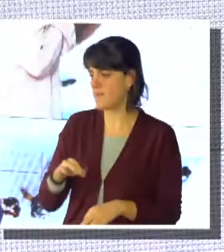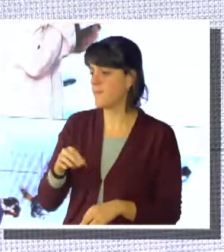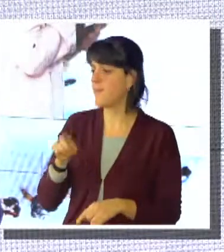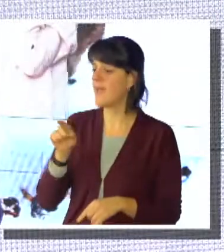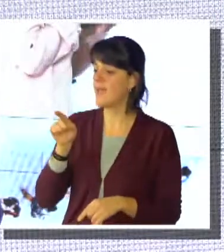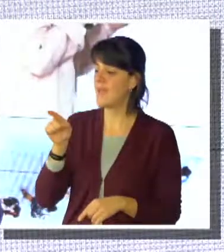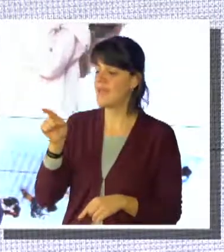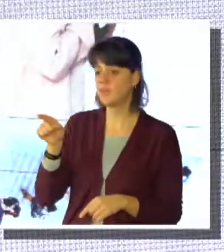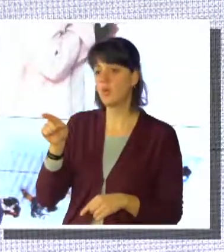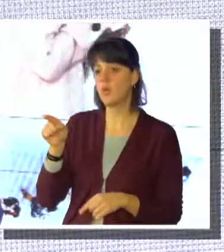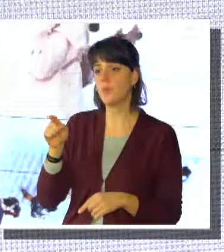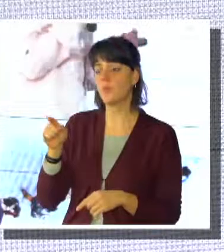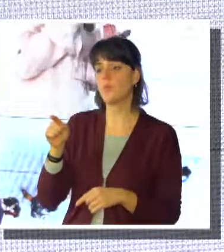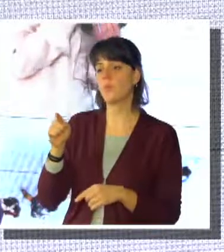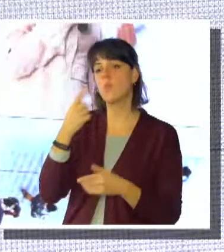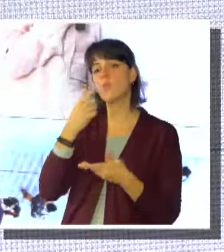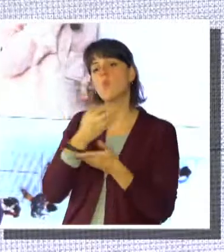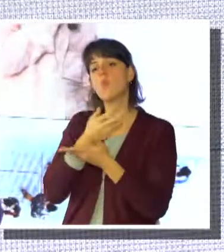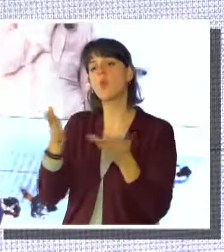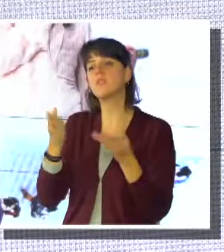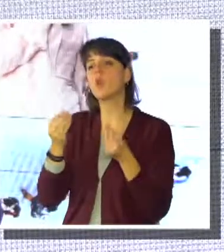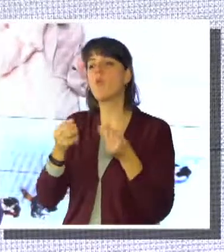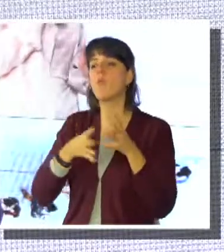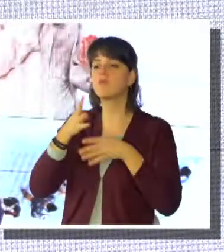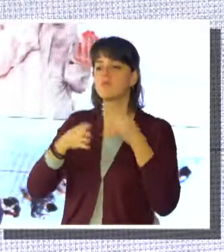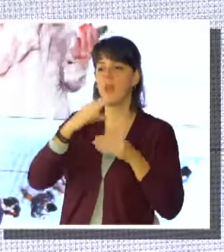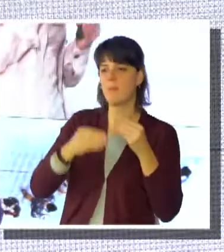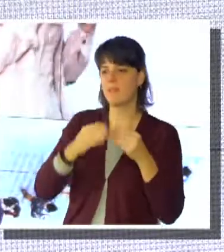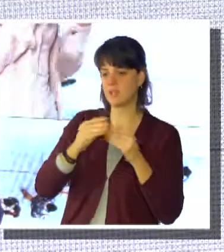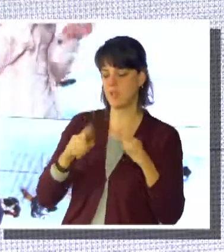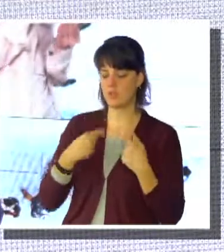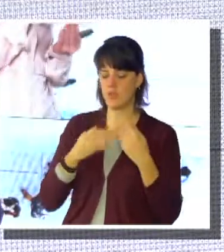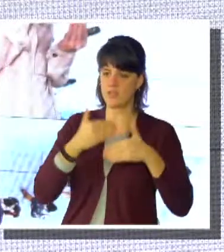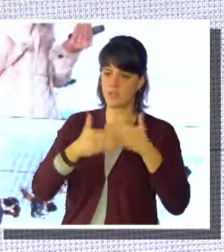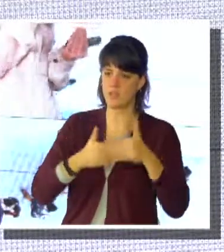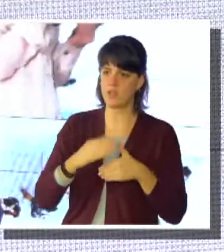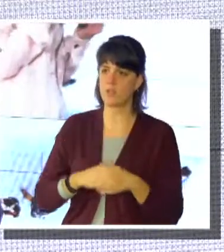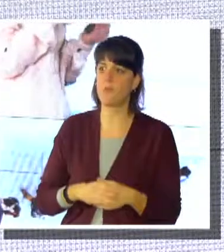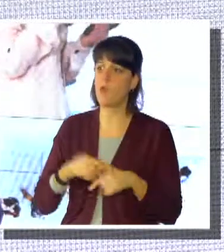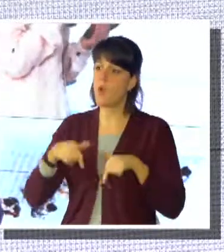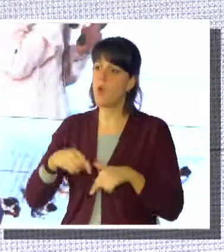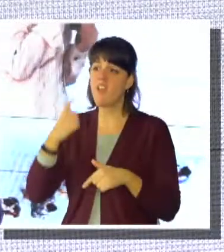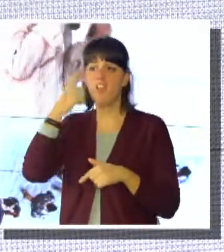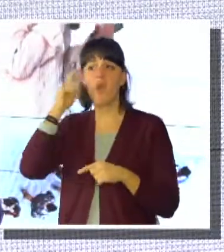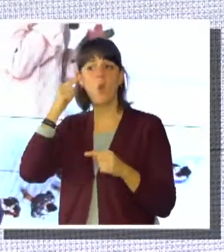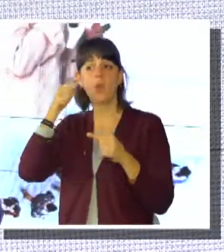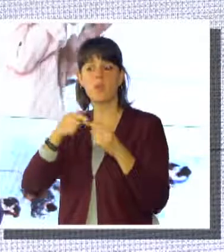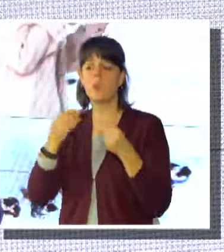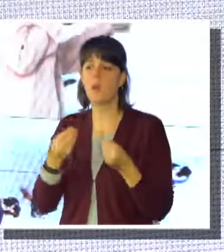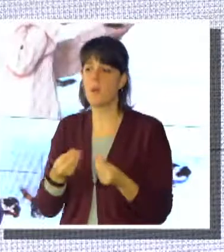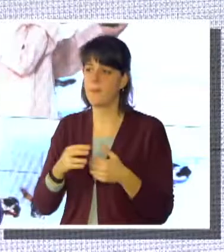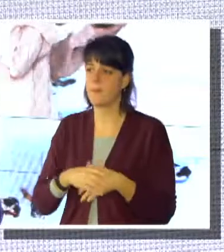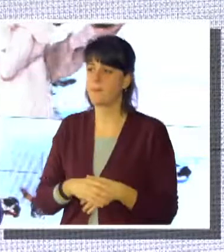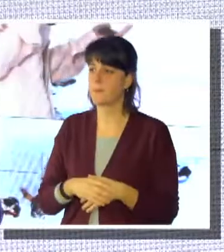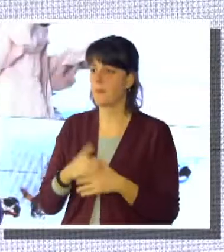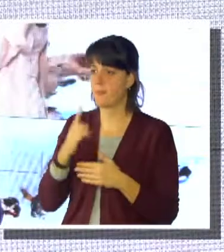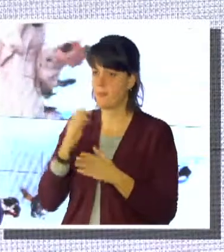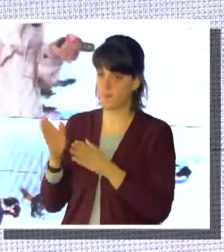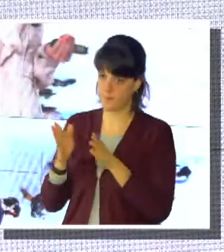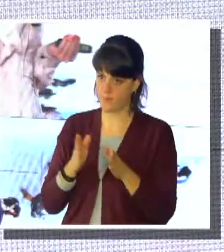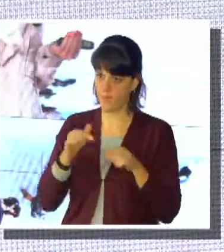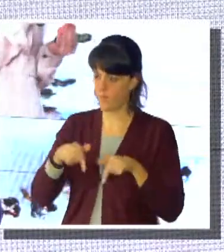posibles. ¿Cómo podemos hacer esto? Bueno, tenemos un clúster de 6 nodos, que